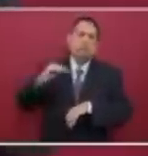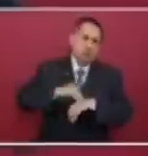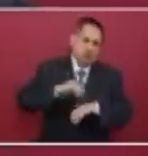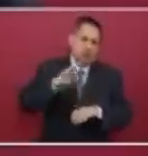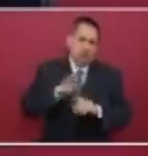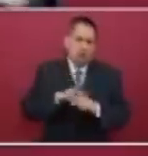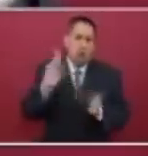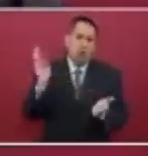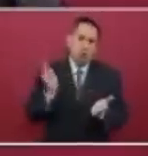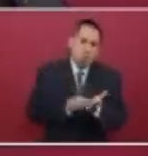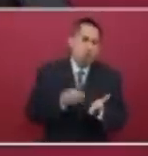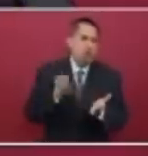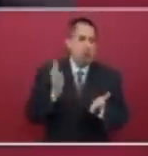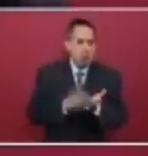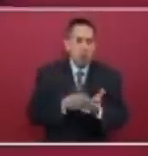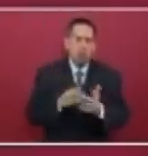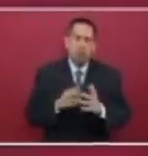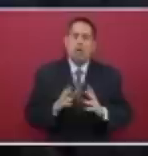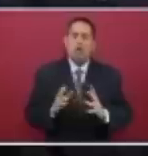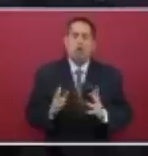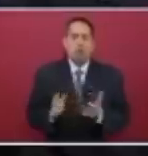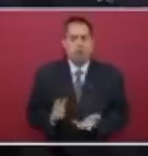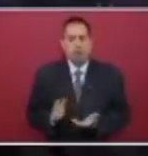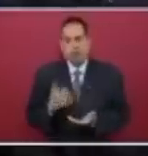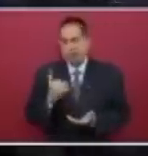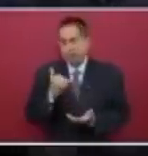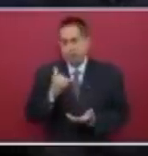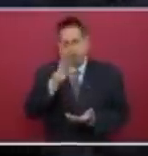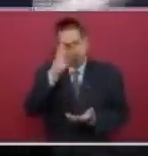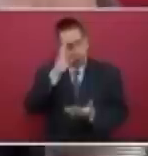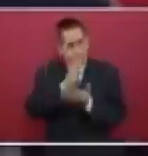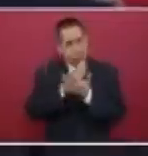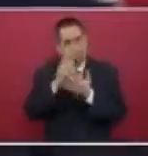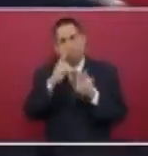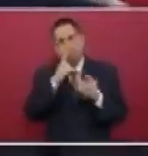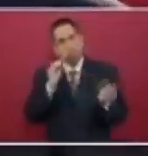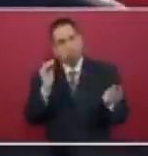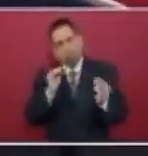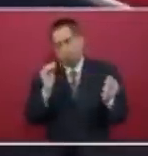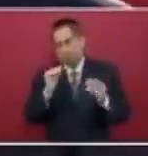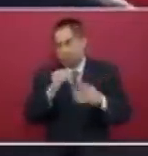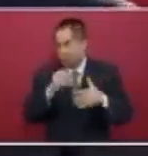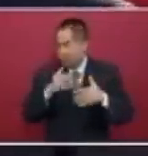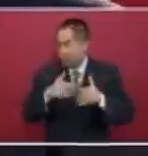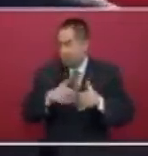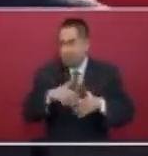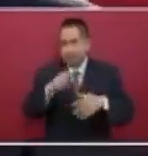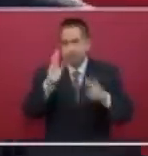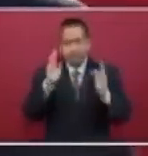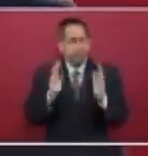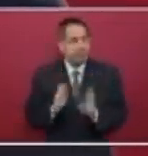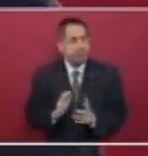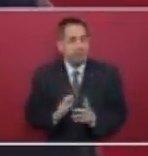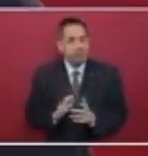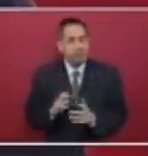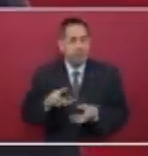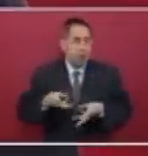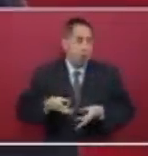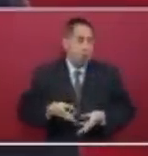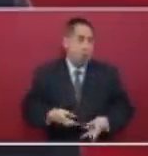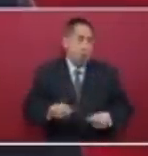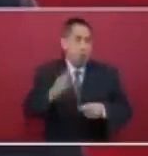a multas y es un litigio que nos costaría